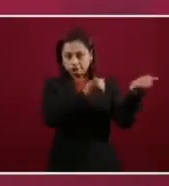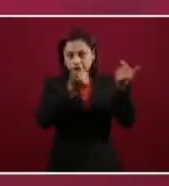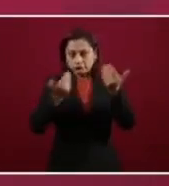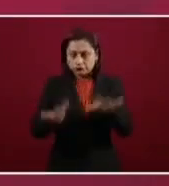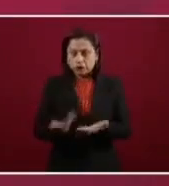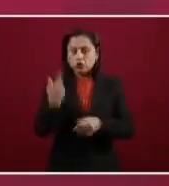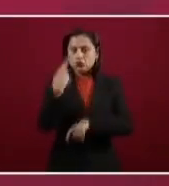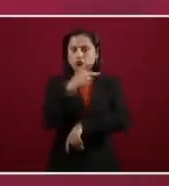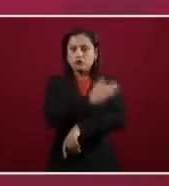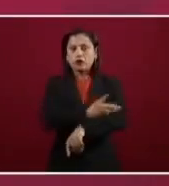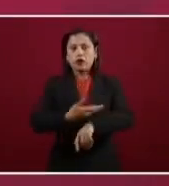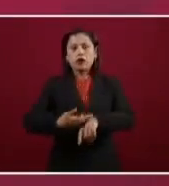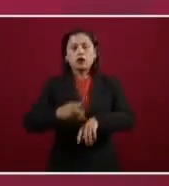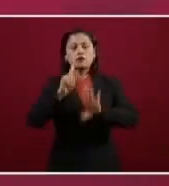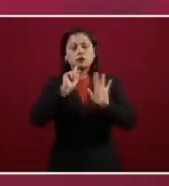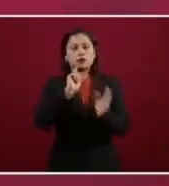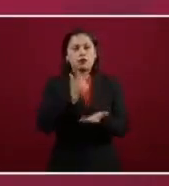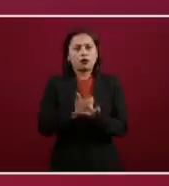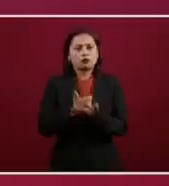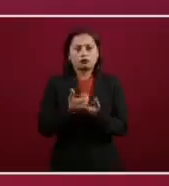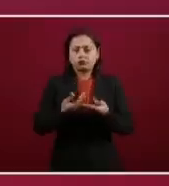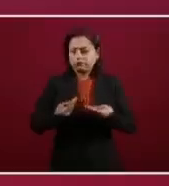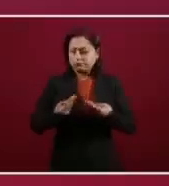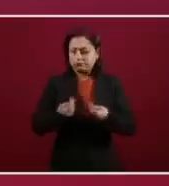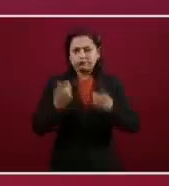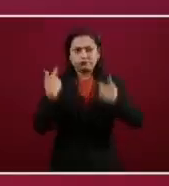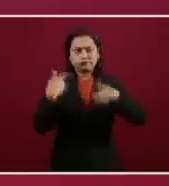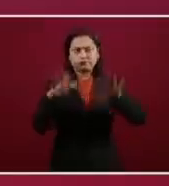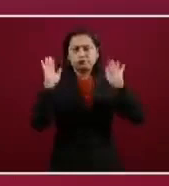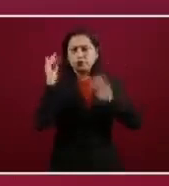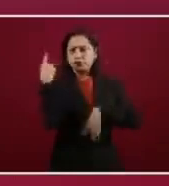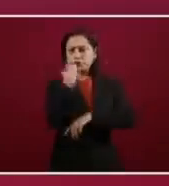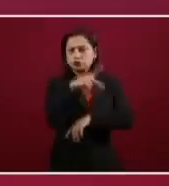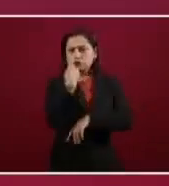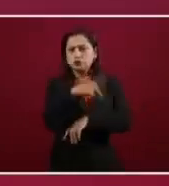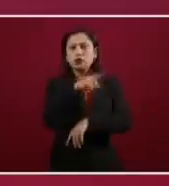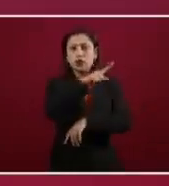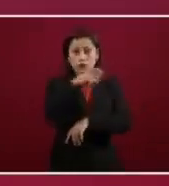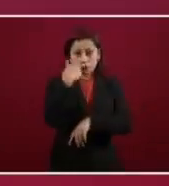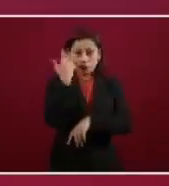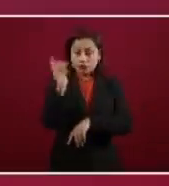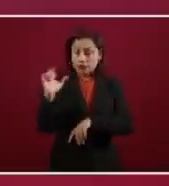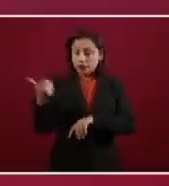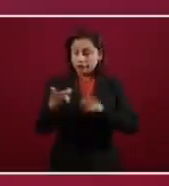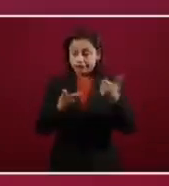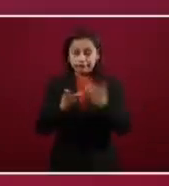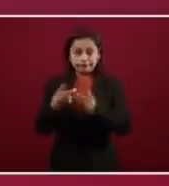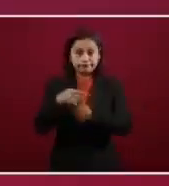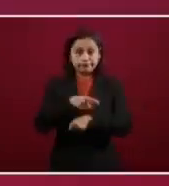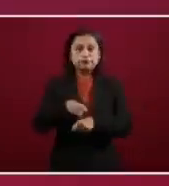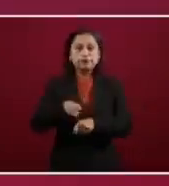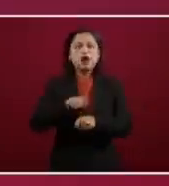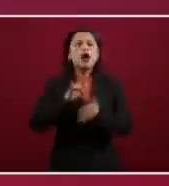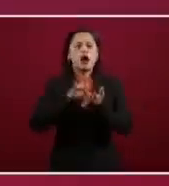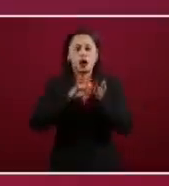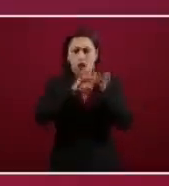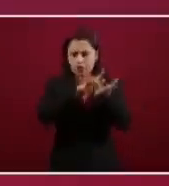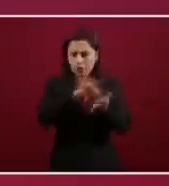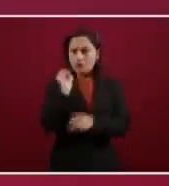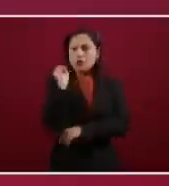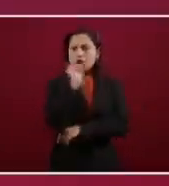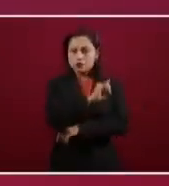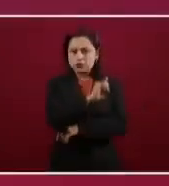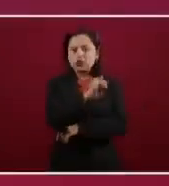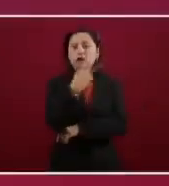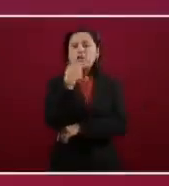deciden invertir lo que bueno los vamos a ayudar para nada con todo nuestro apoyo pero hay una parte